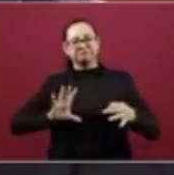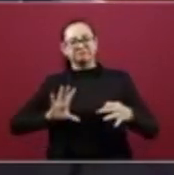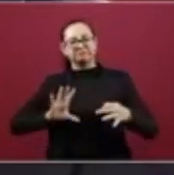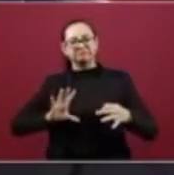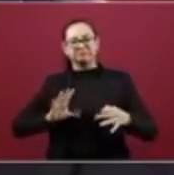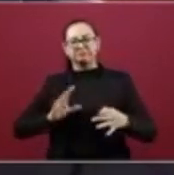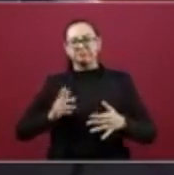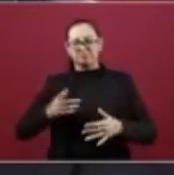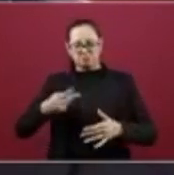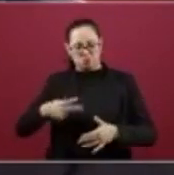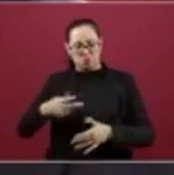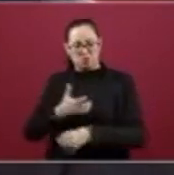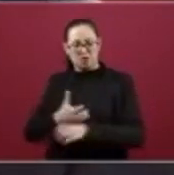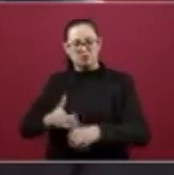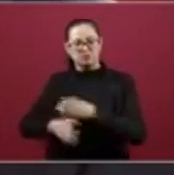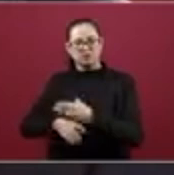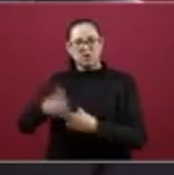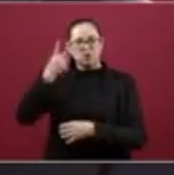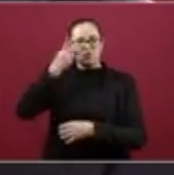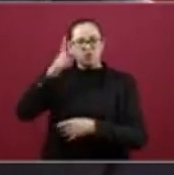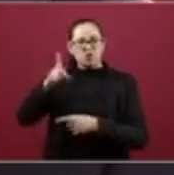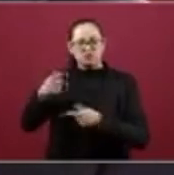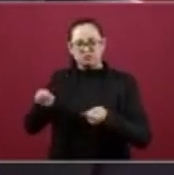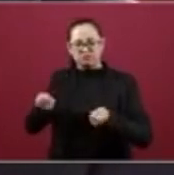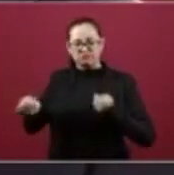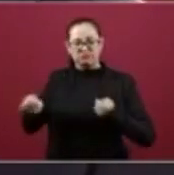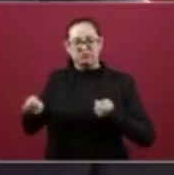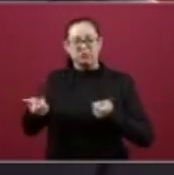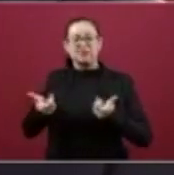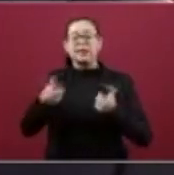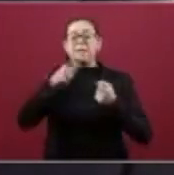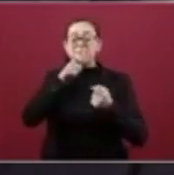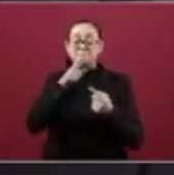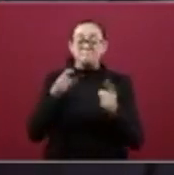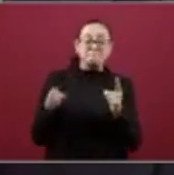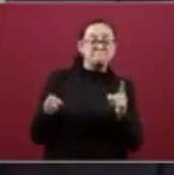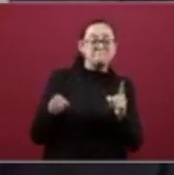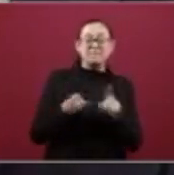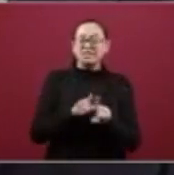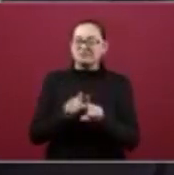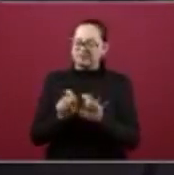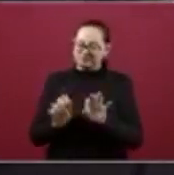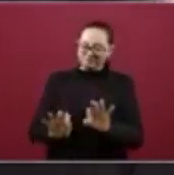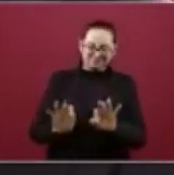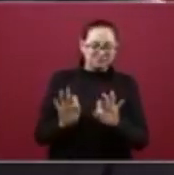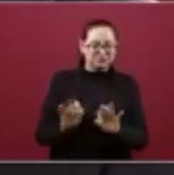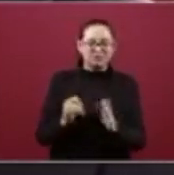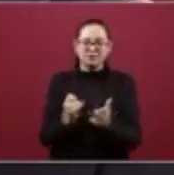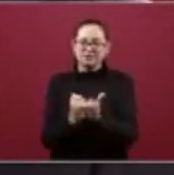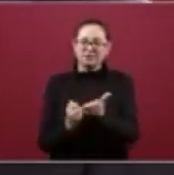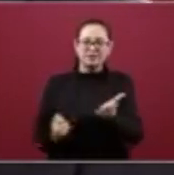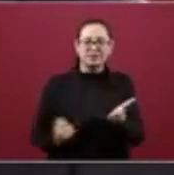al manejo de sus recursos naturales, sino una acertada decisión